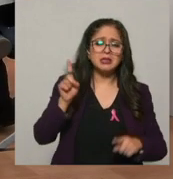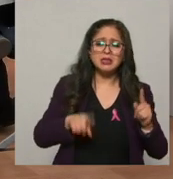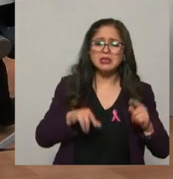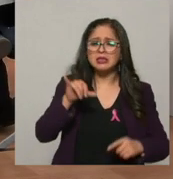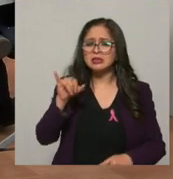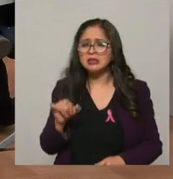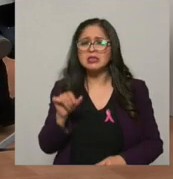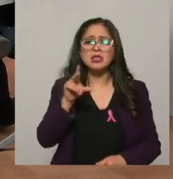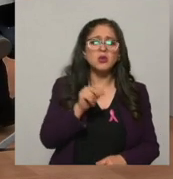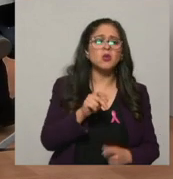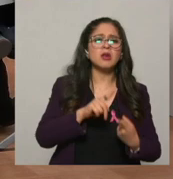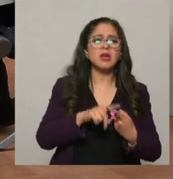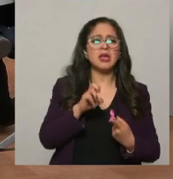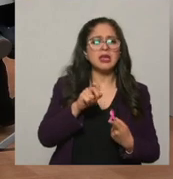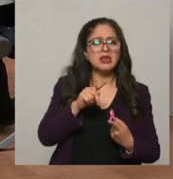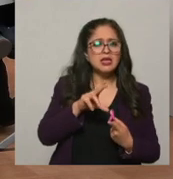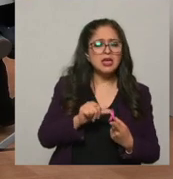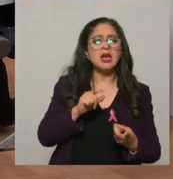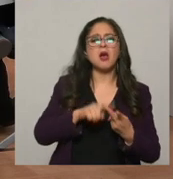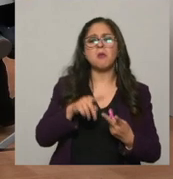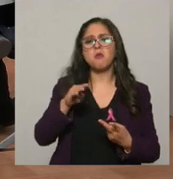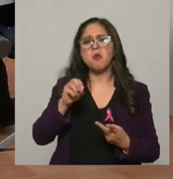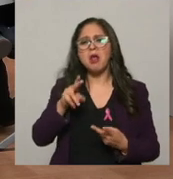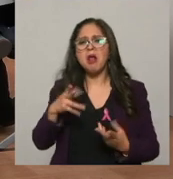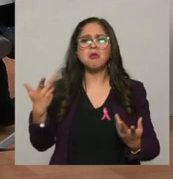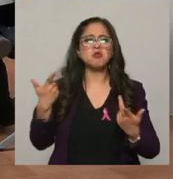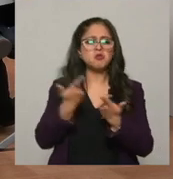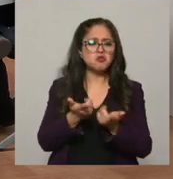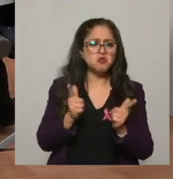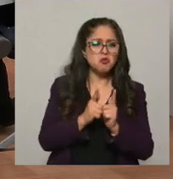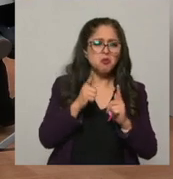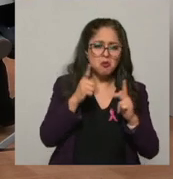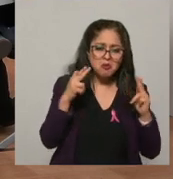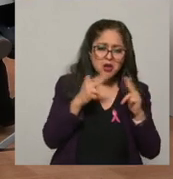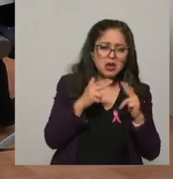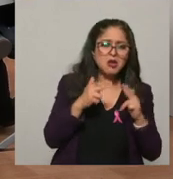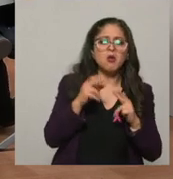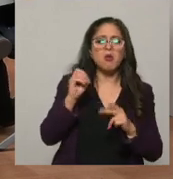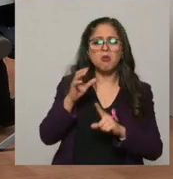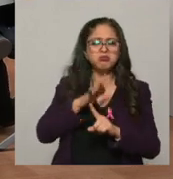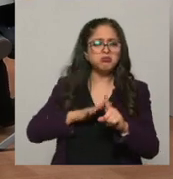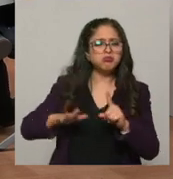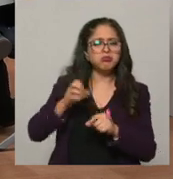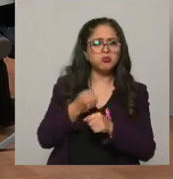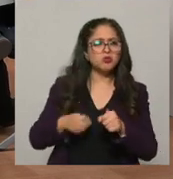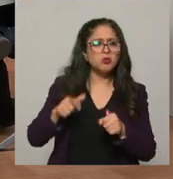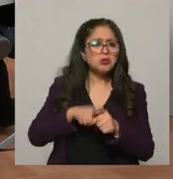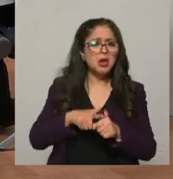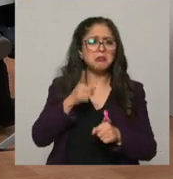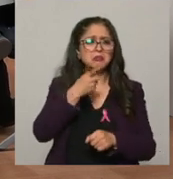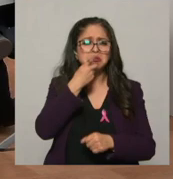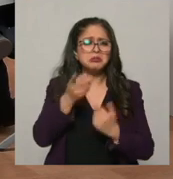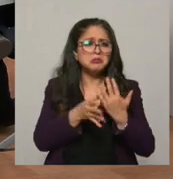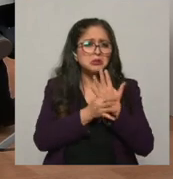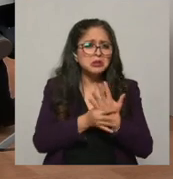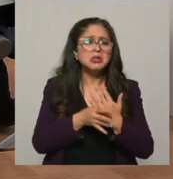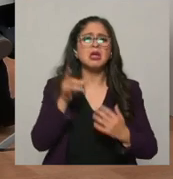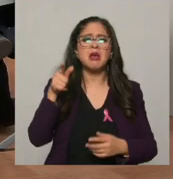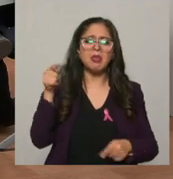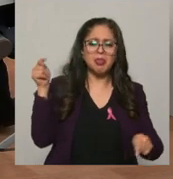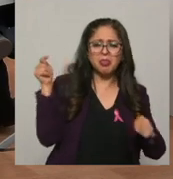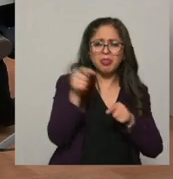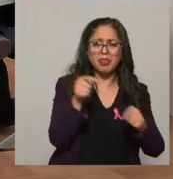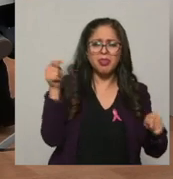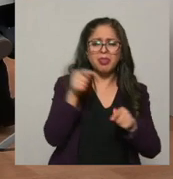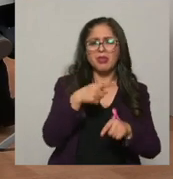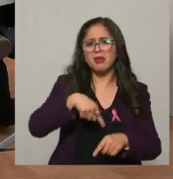de ética y moral, algunos grupos religiosos o algunos sectores sociales que pueden decir toda clase de insultos hacia